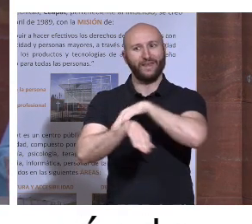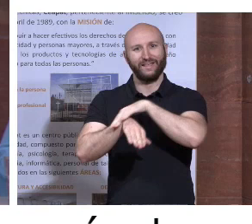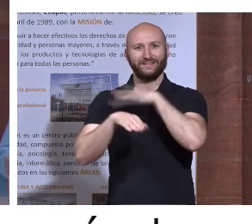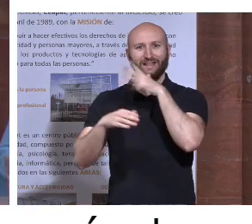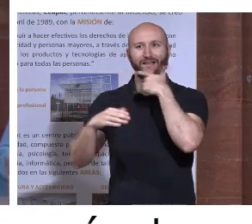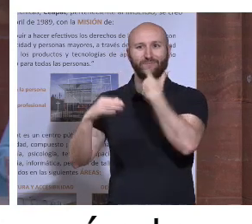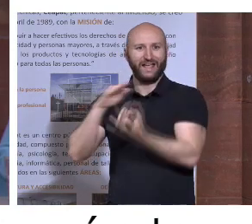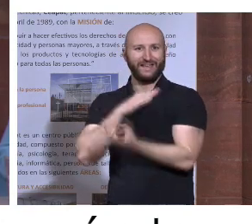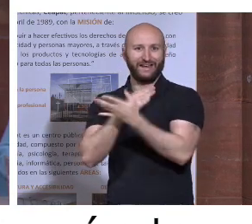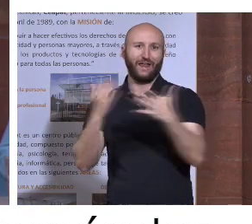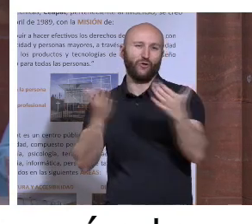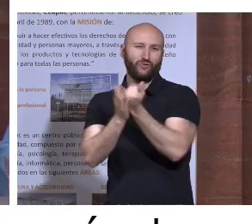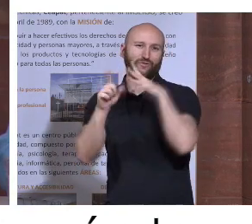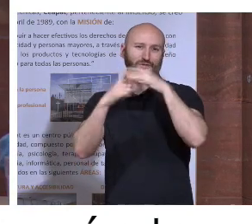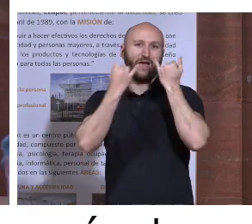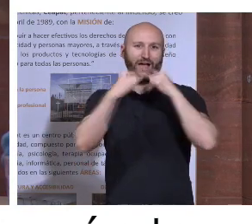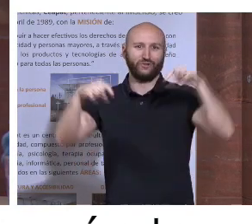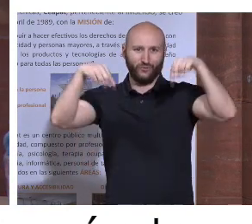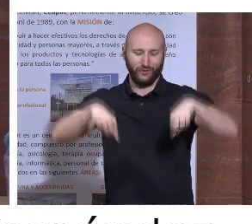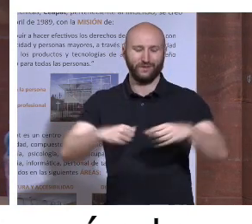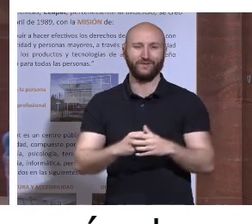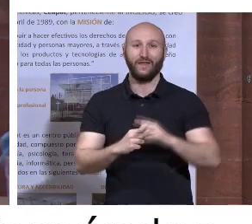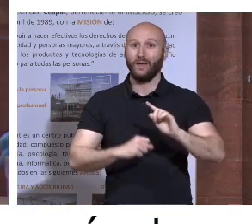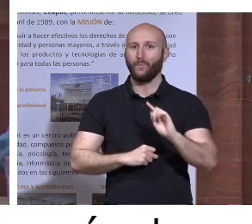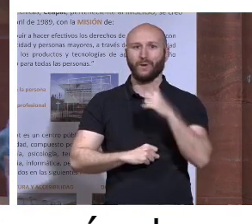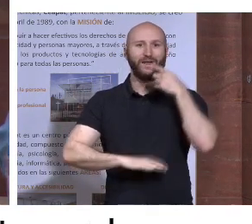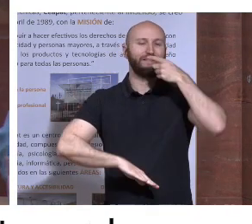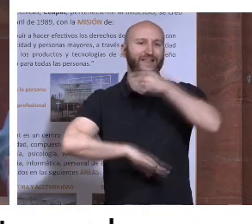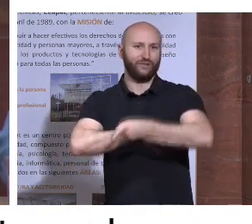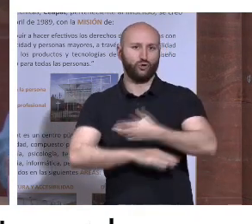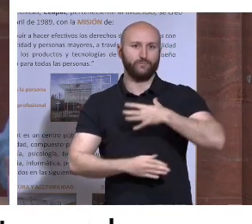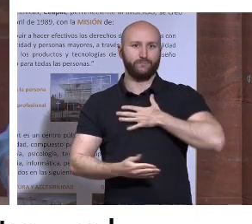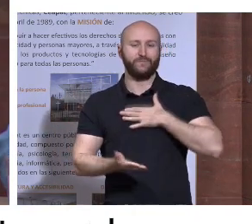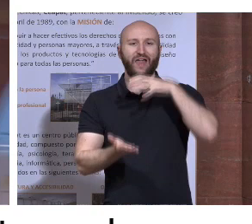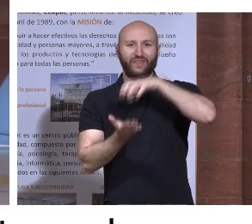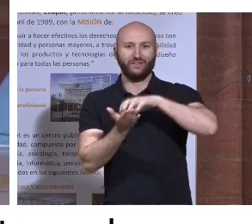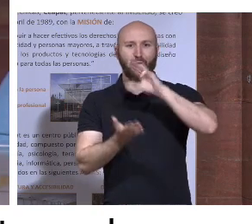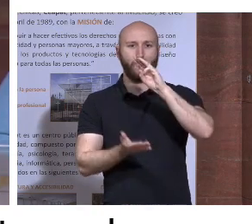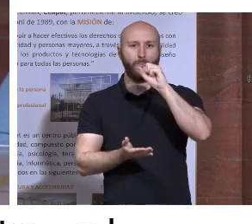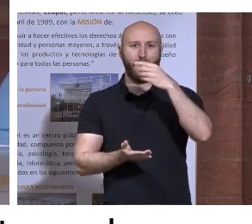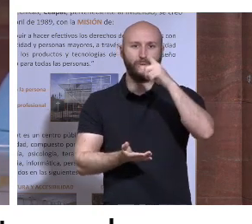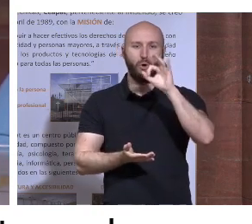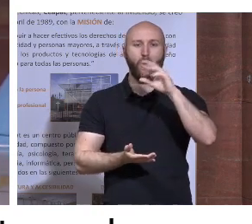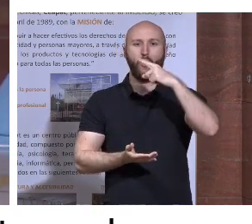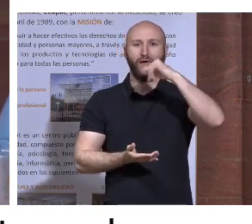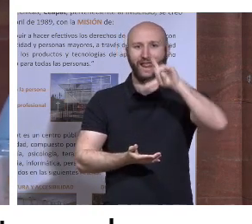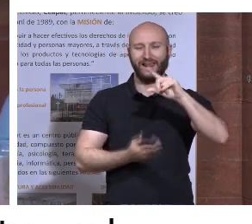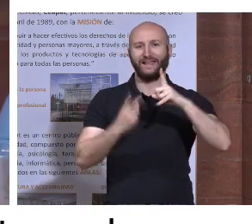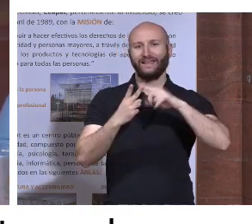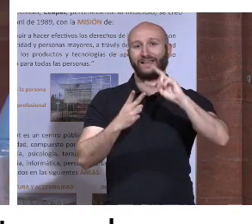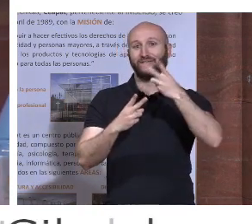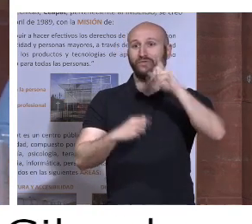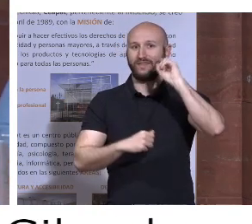esto, al primer director del centro, Pablo Gil, a la segunda directora,